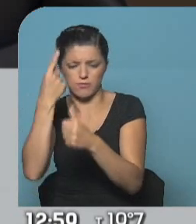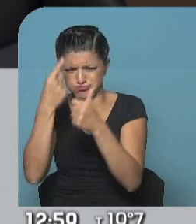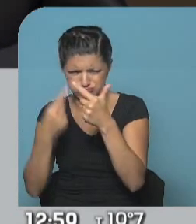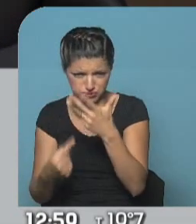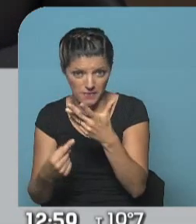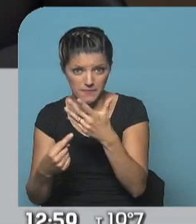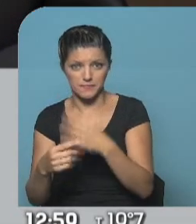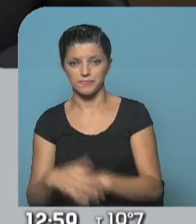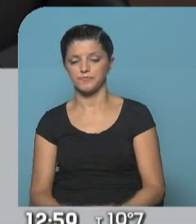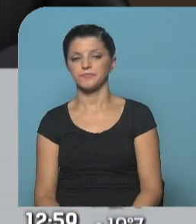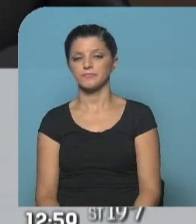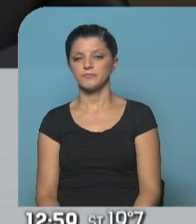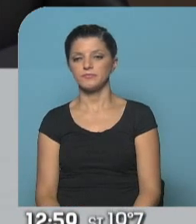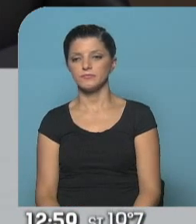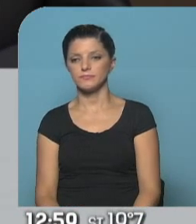posición de